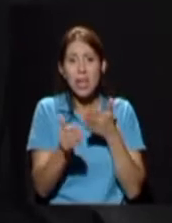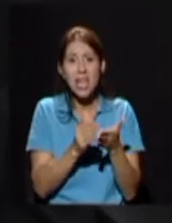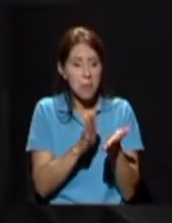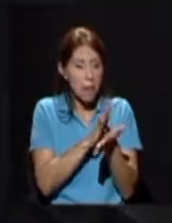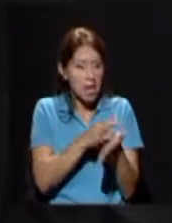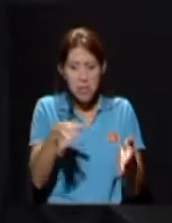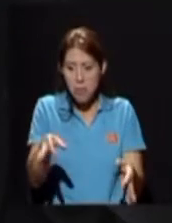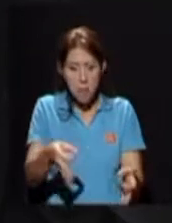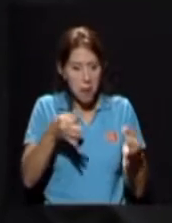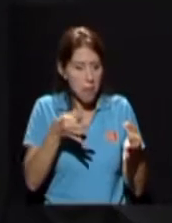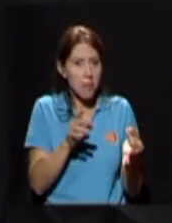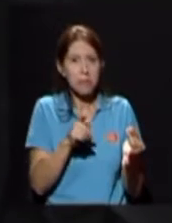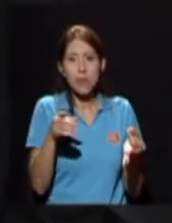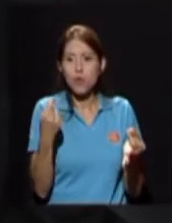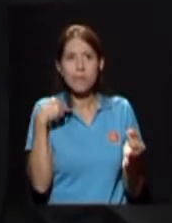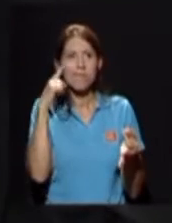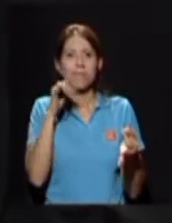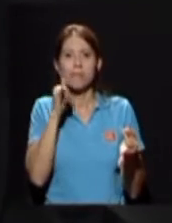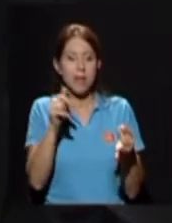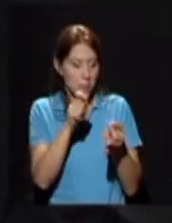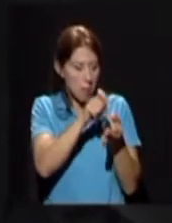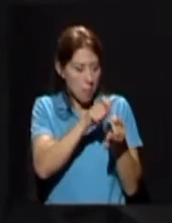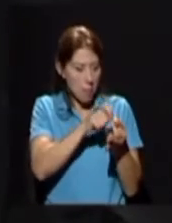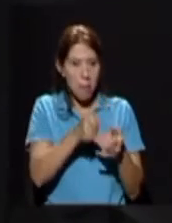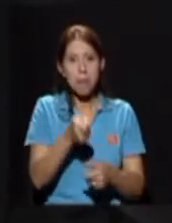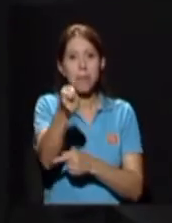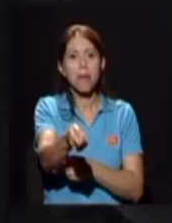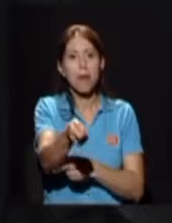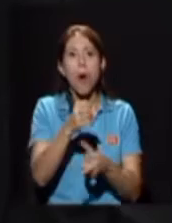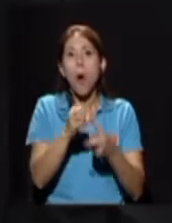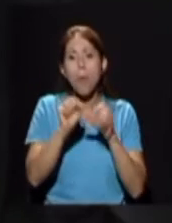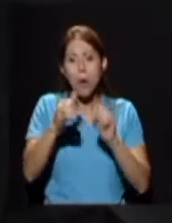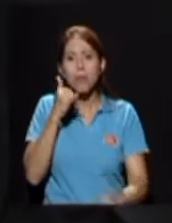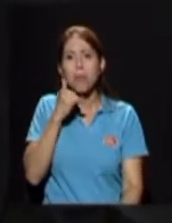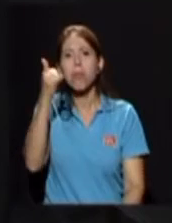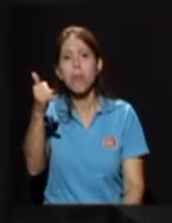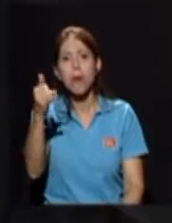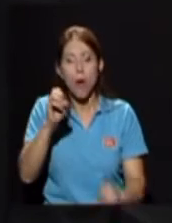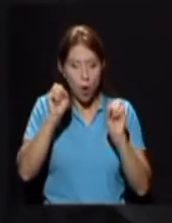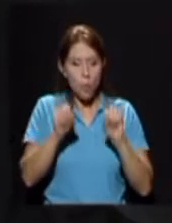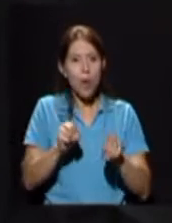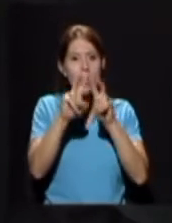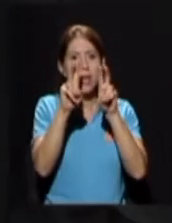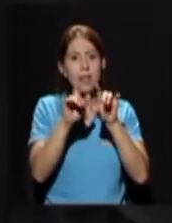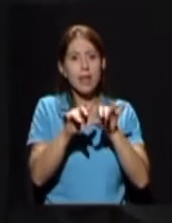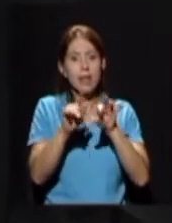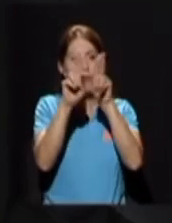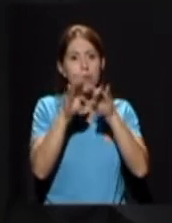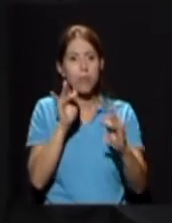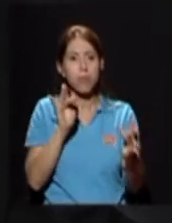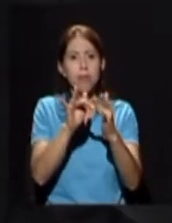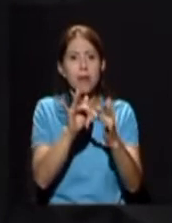que tenías en la billetera, puedes poner ahí unas cosas o hacerlo por internet o por teléfono. La vía de acceso es muy fácil, es